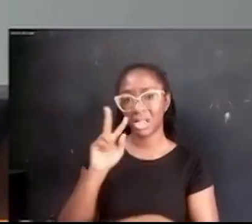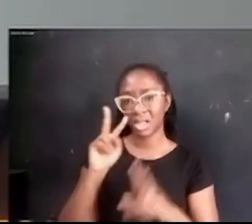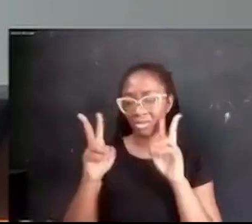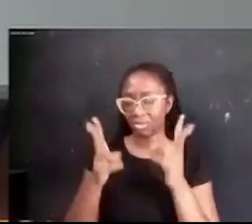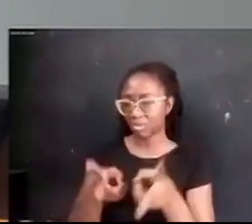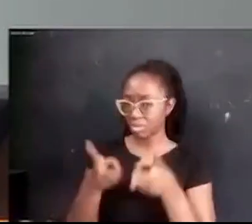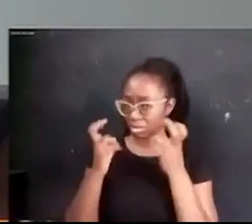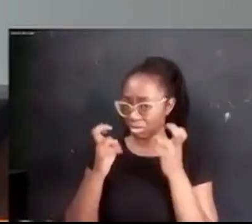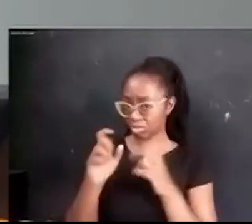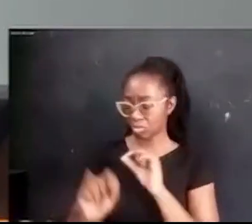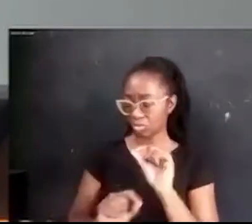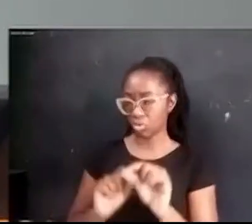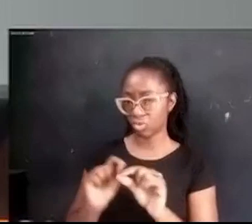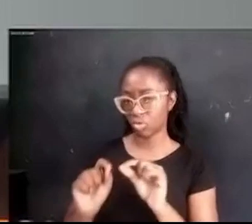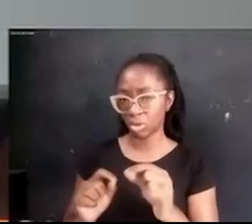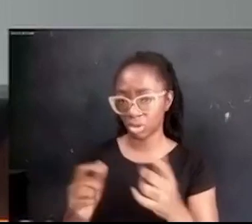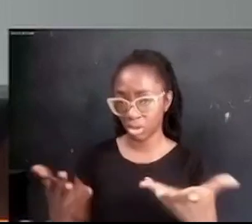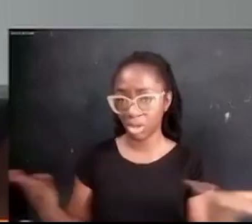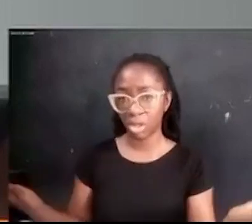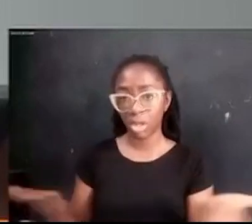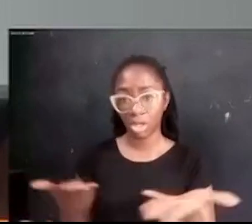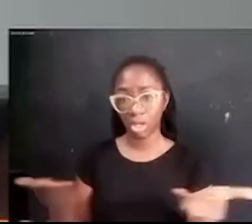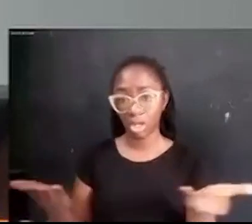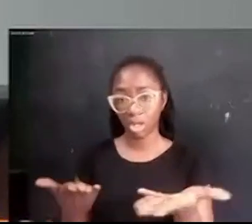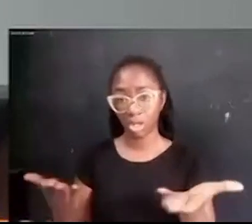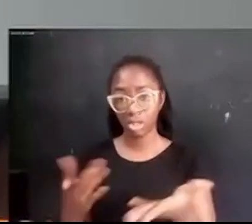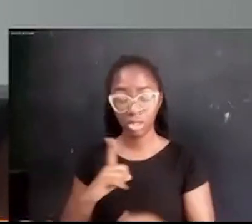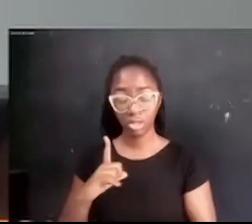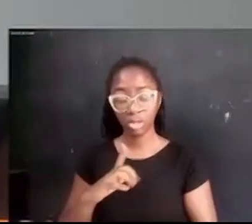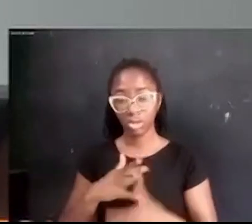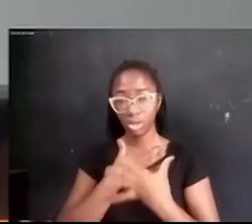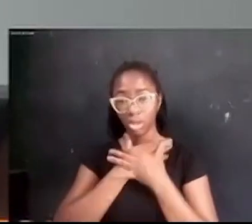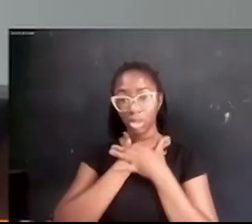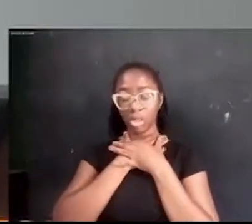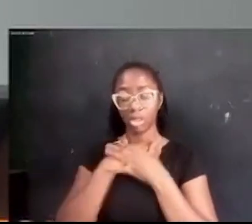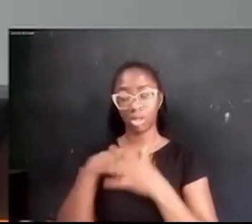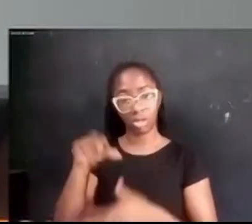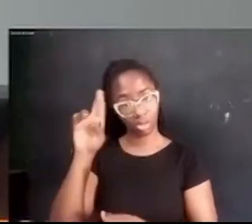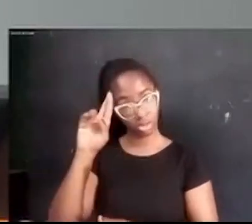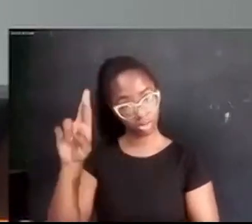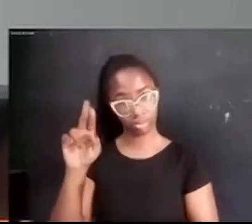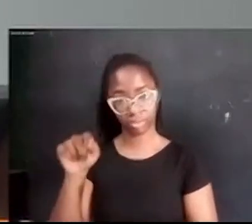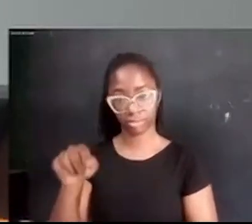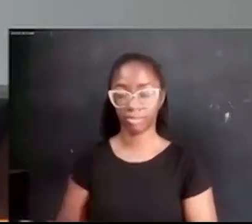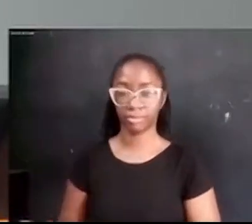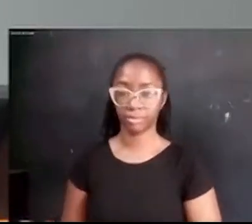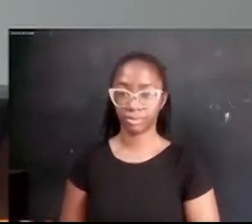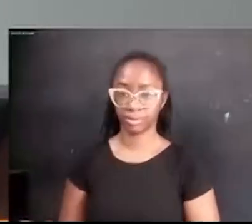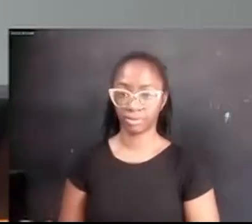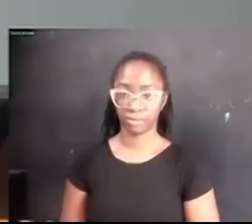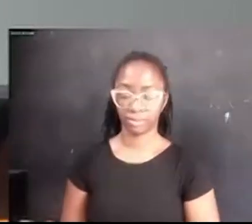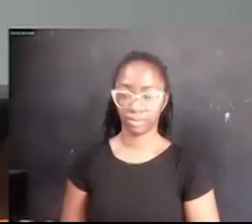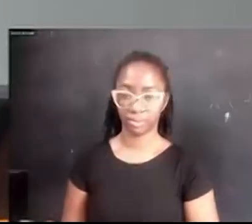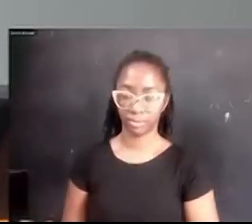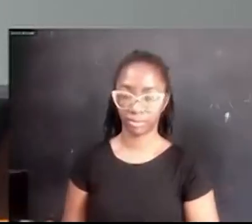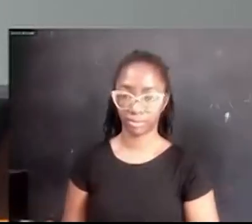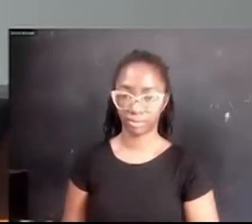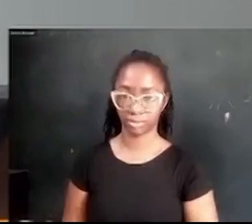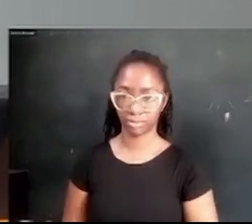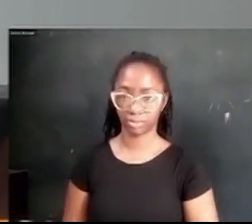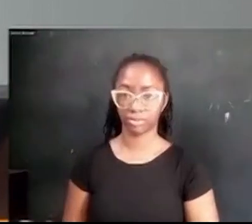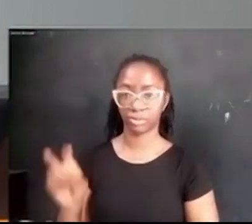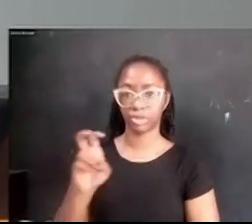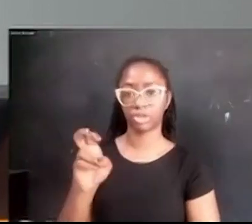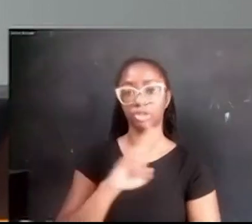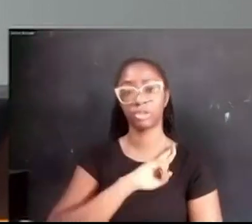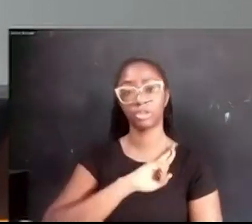crisis, ahora hay una crisis de las instituciones. La crisis. La Quinta República surgió